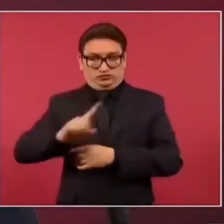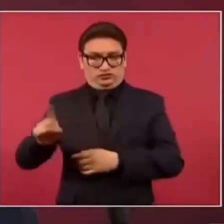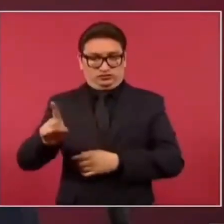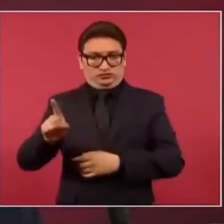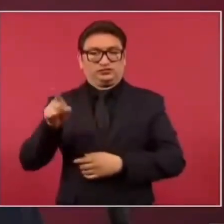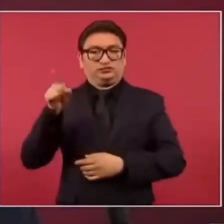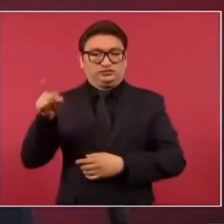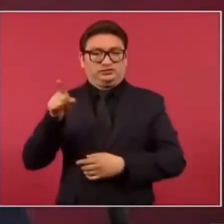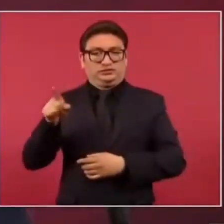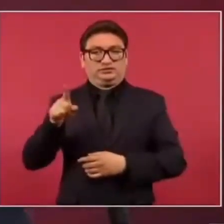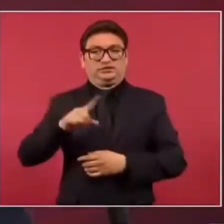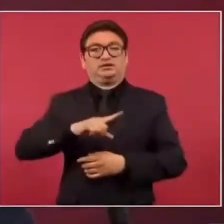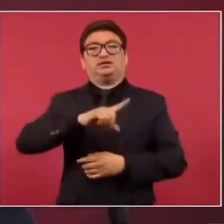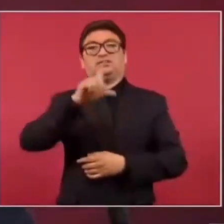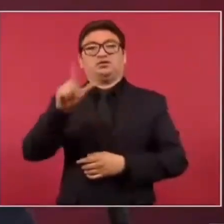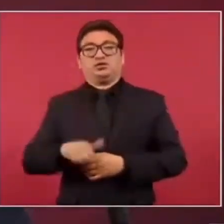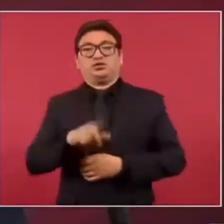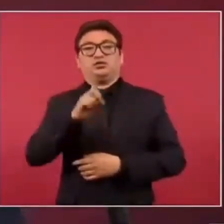Empieza de la Madrid,